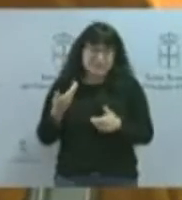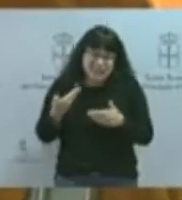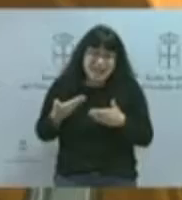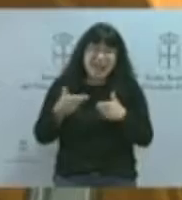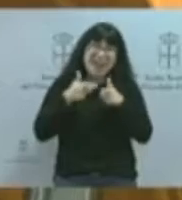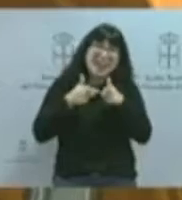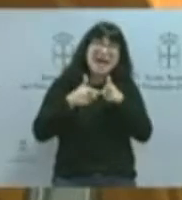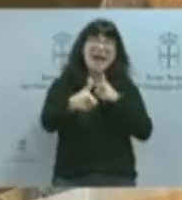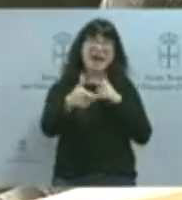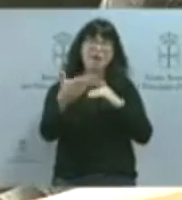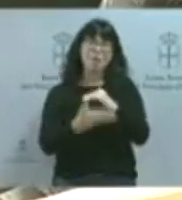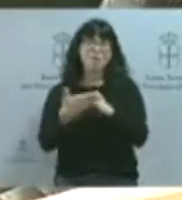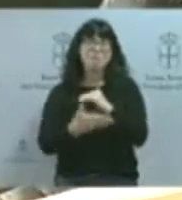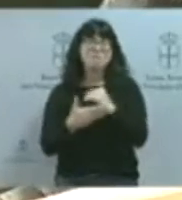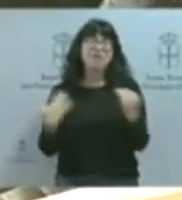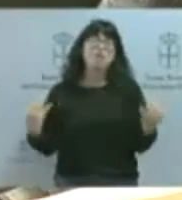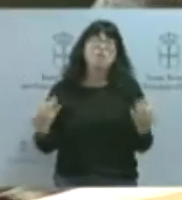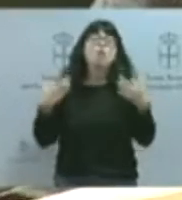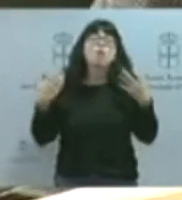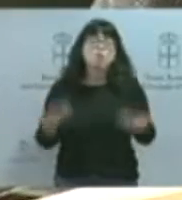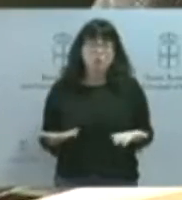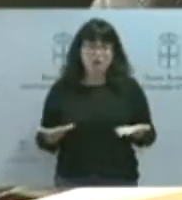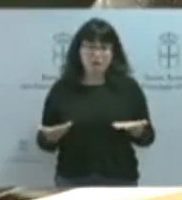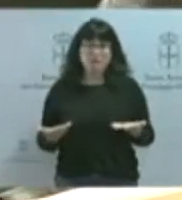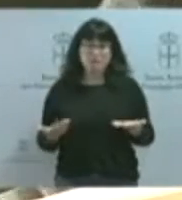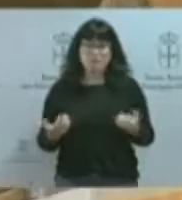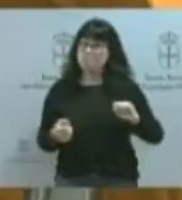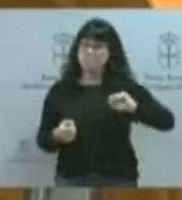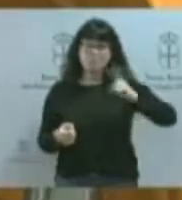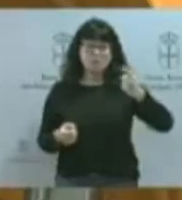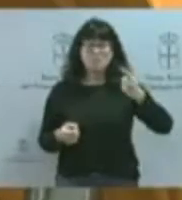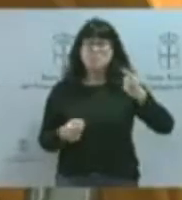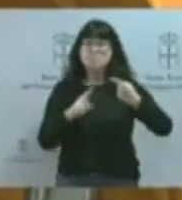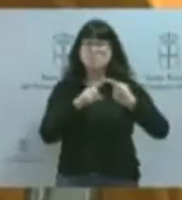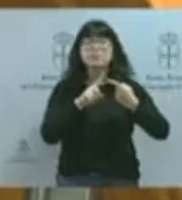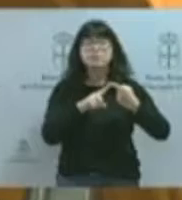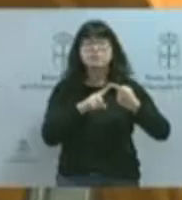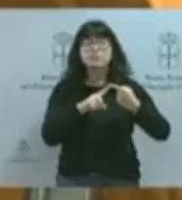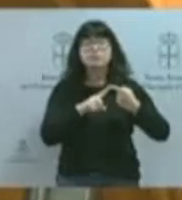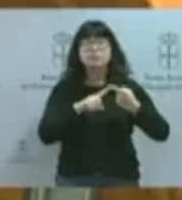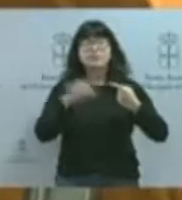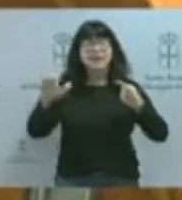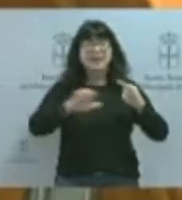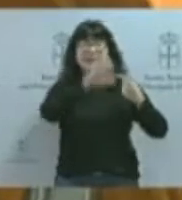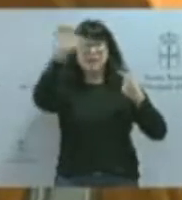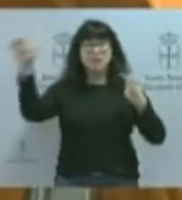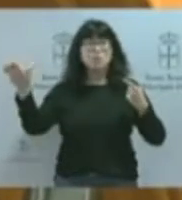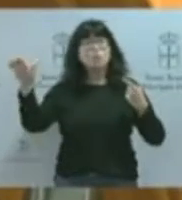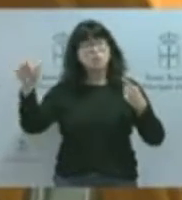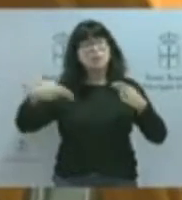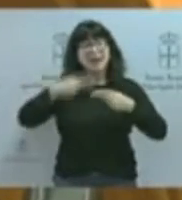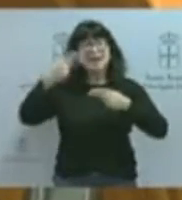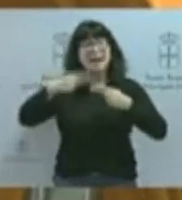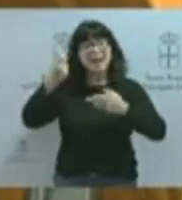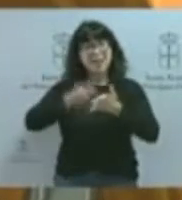evidentemente dos resultantes. La primera, que se apruebe en el ámbito de la Unión Europea ese ajuste en frontera, ese arancel ambiental, porque además yo creo que contaminar no tiene que